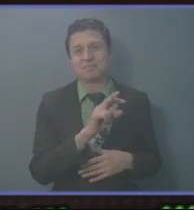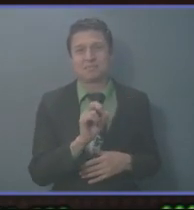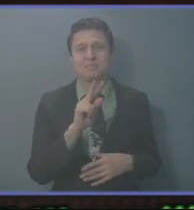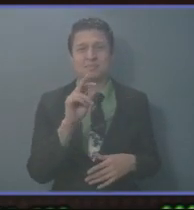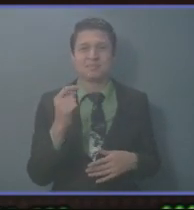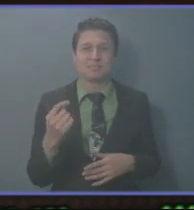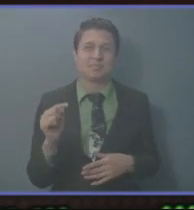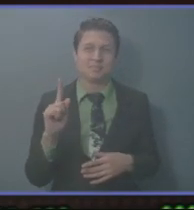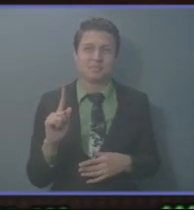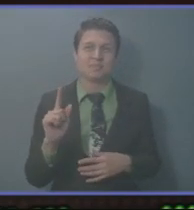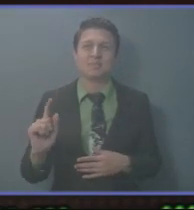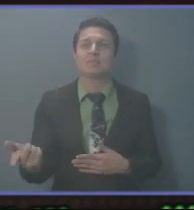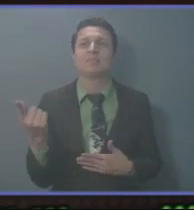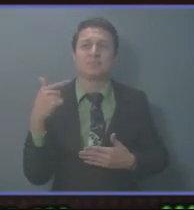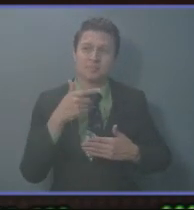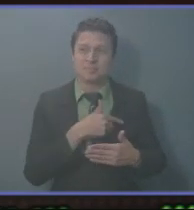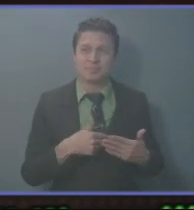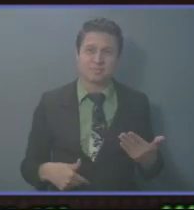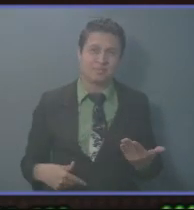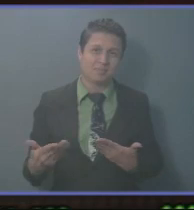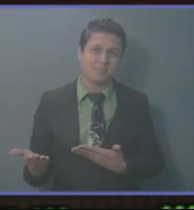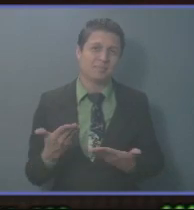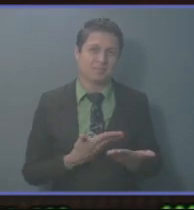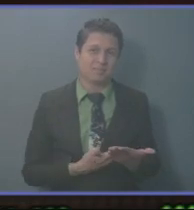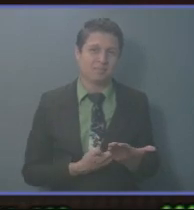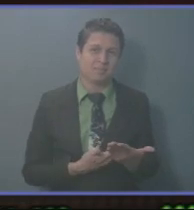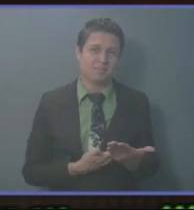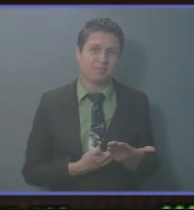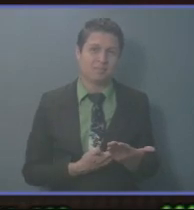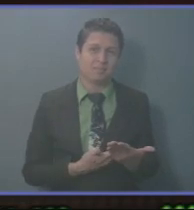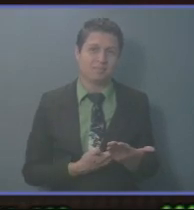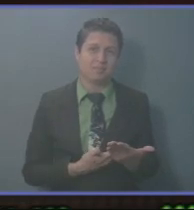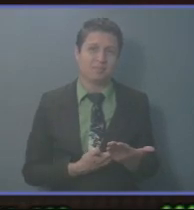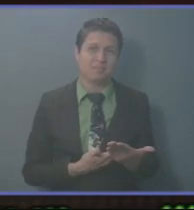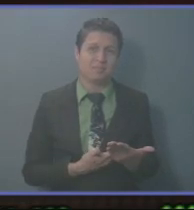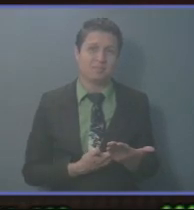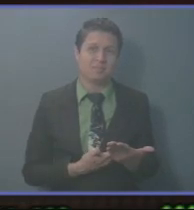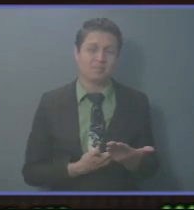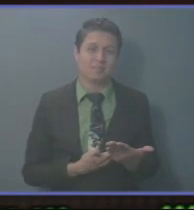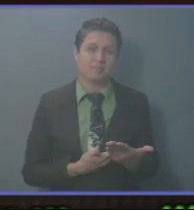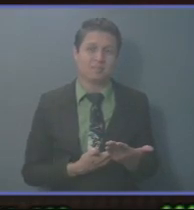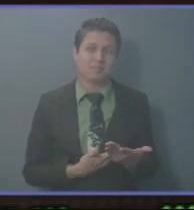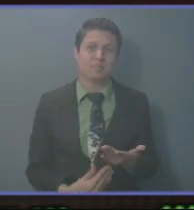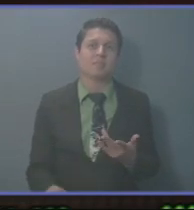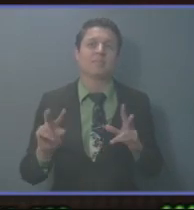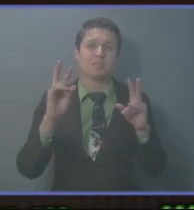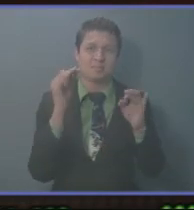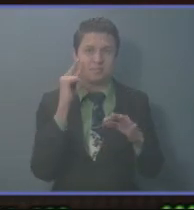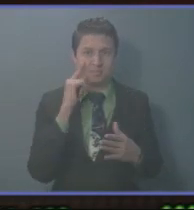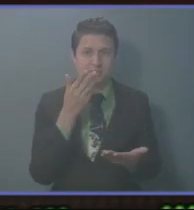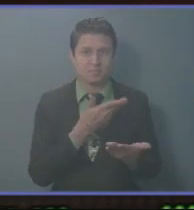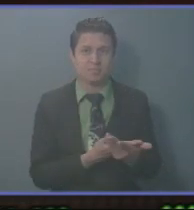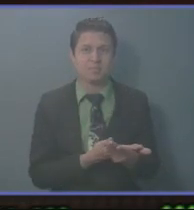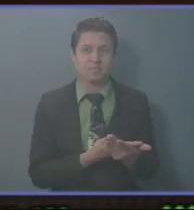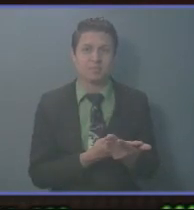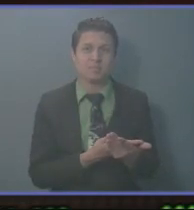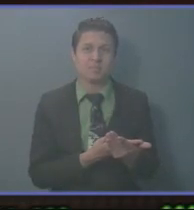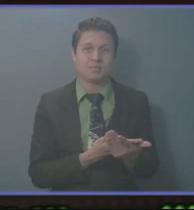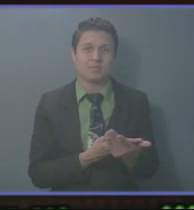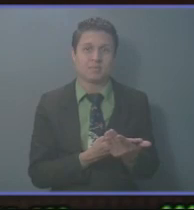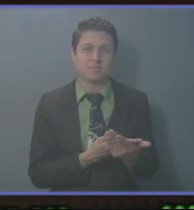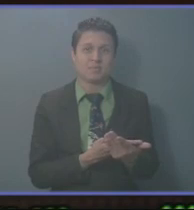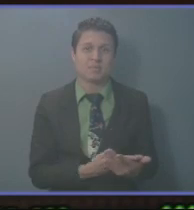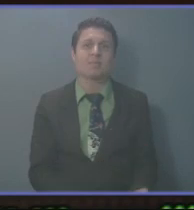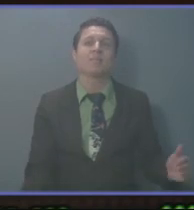1852-3-2020-1, que contiene iniciativa del presidente de la República por medio de la ministra de Economía. En el sentido se deroguen diversos decretos